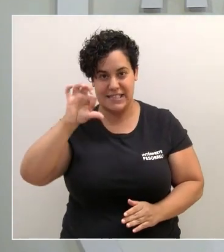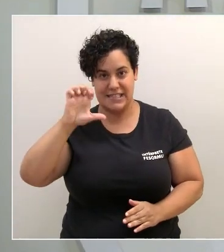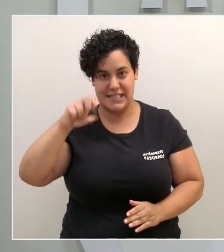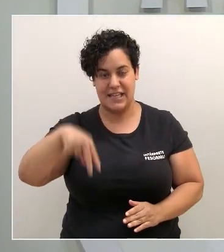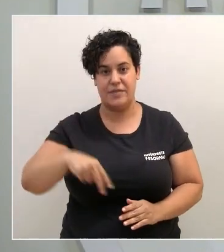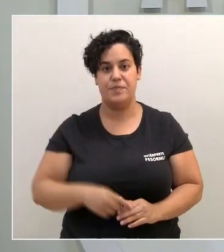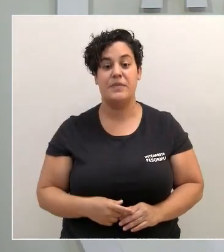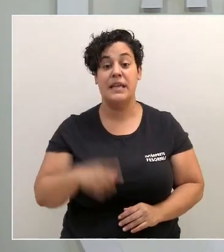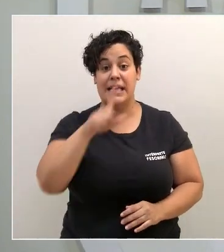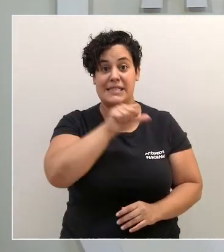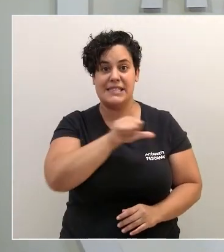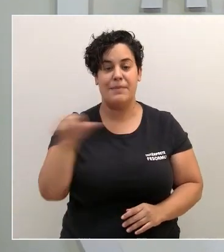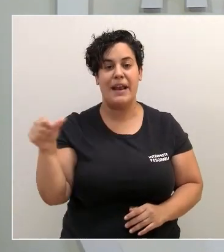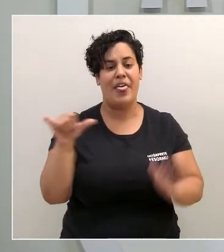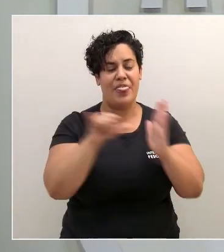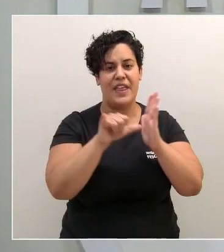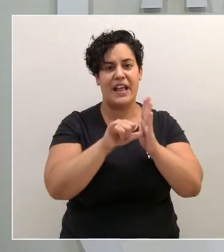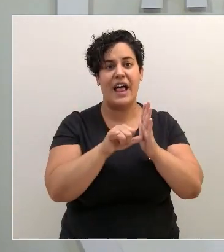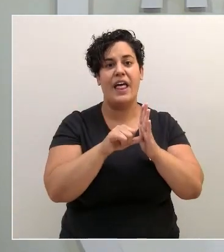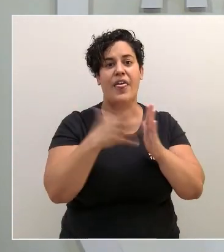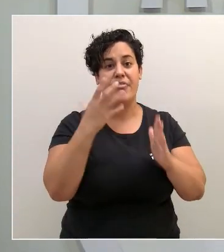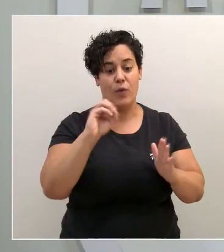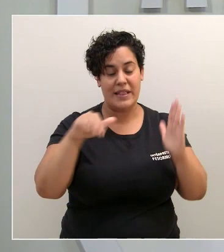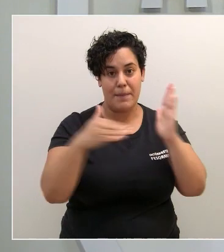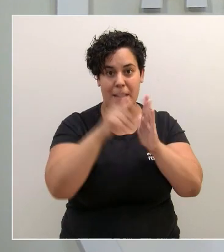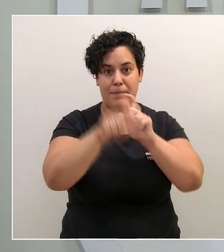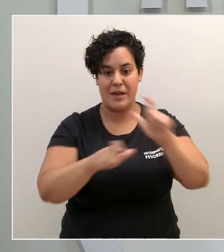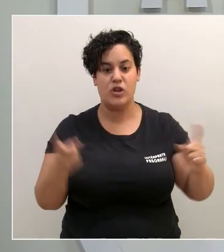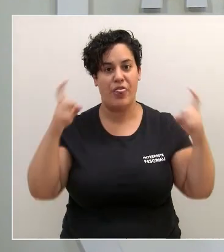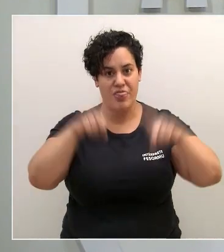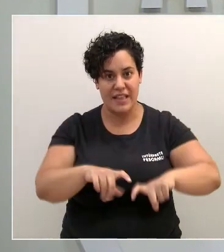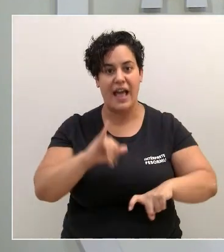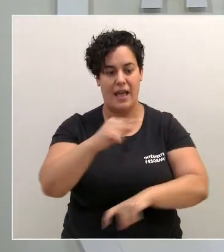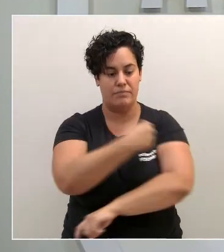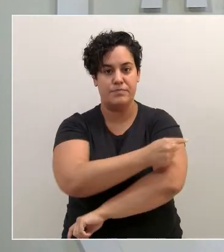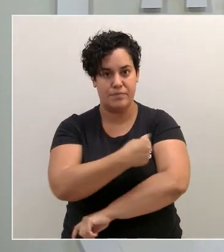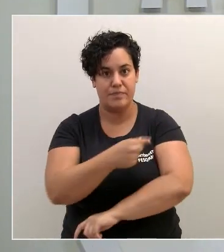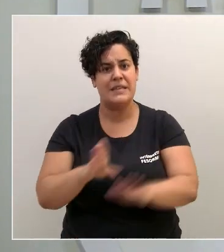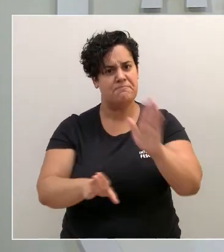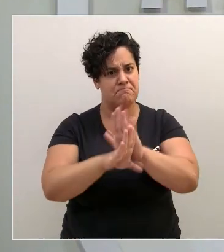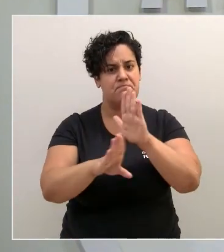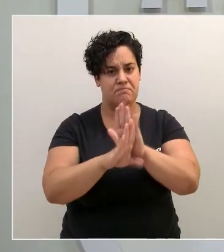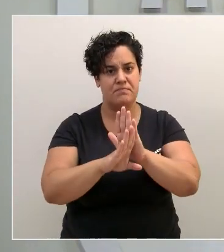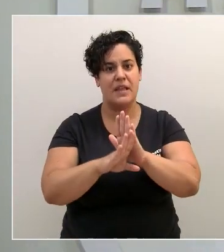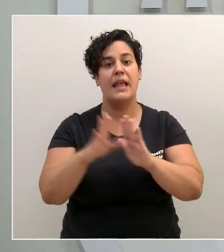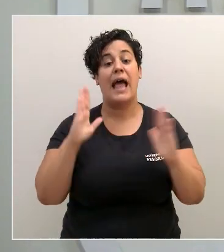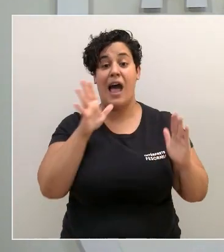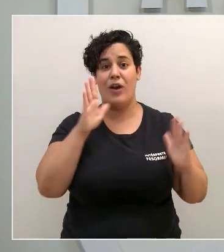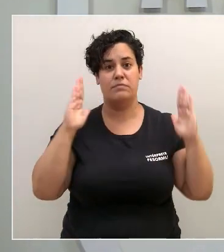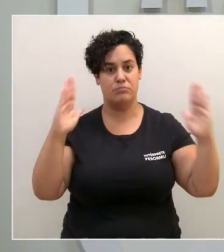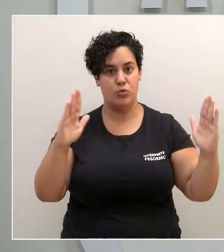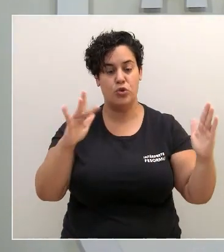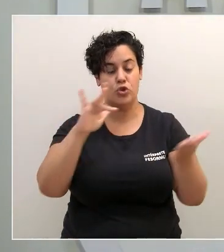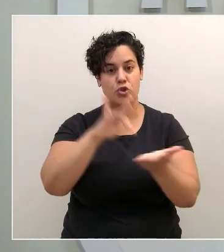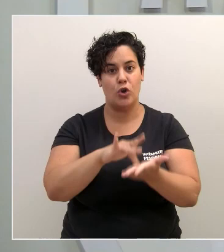de 140.000 personas para vacunación en la región de Murcia. Continuamos con la vacunación del colectivo de 30 a 39